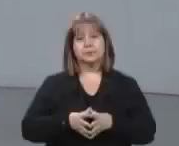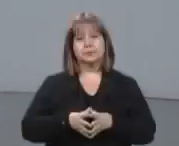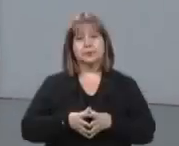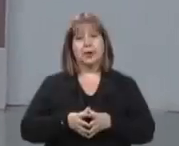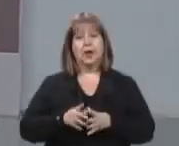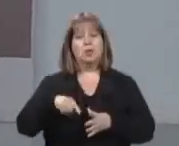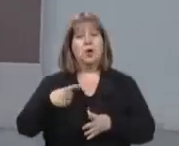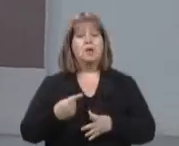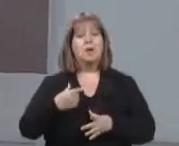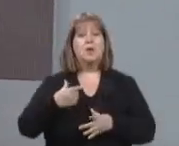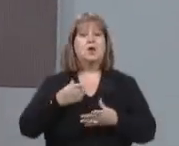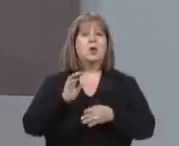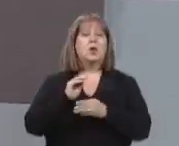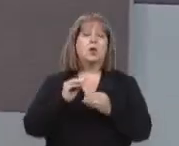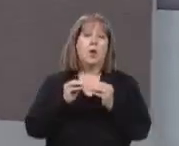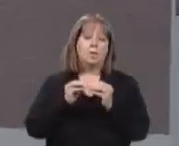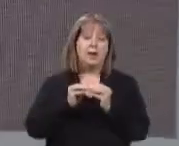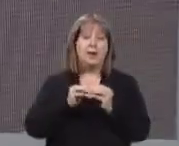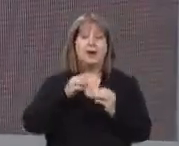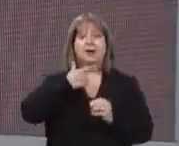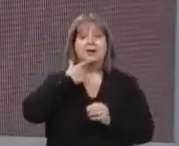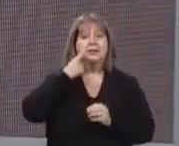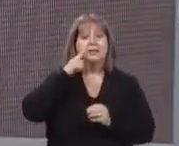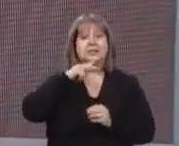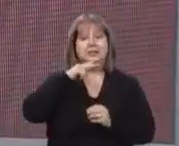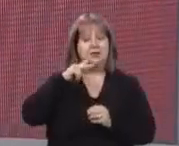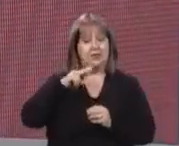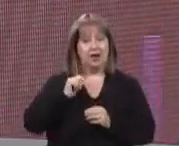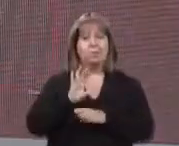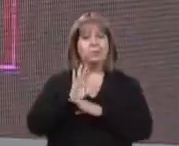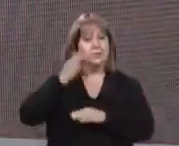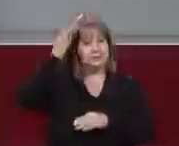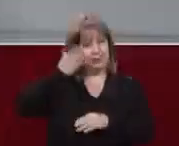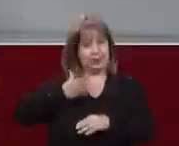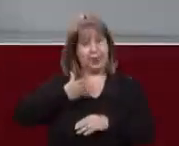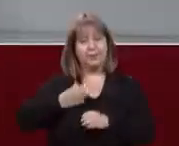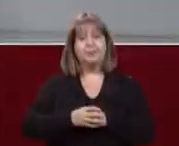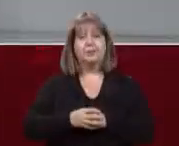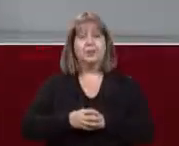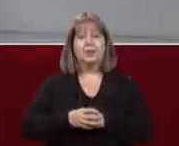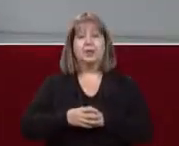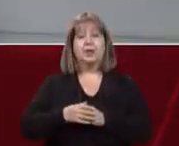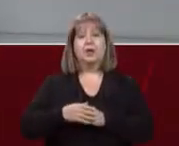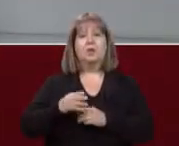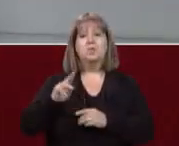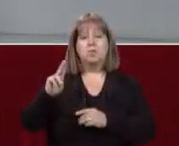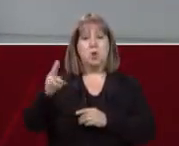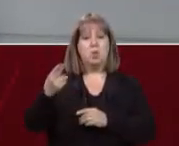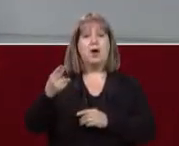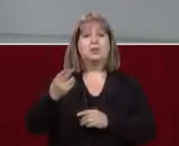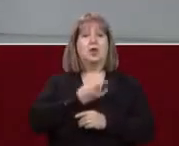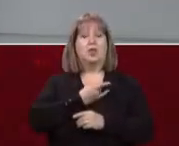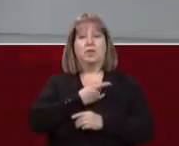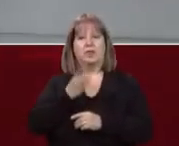volvemos con Silvia Santos a este homicidio que ocurrió en guaymallén Silva Muchísimas gracias Julián bueno